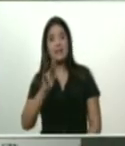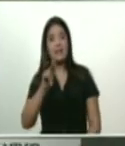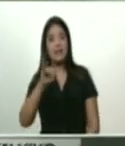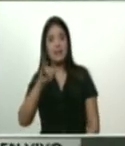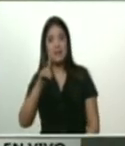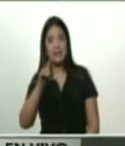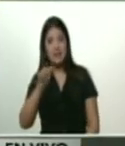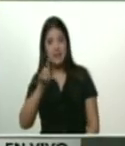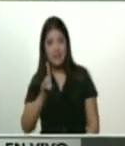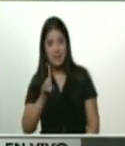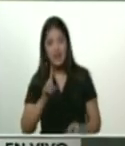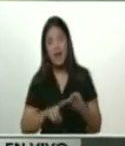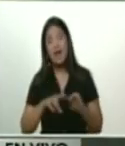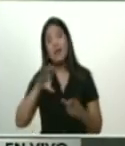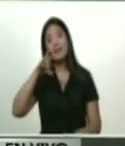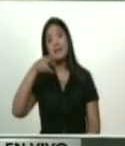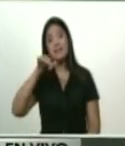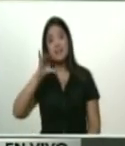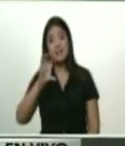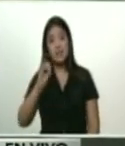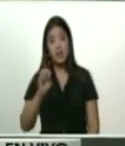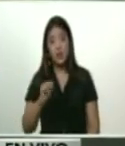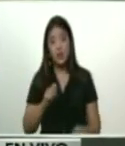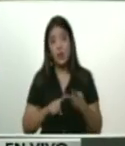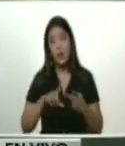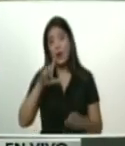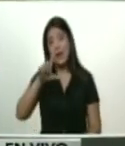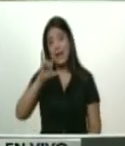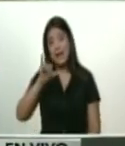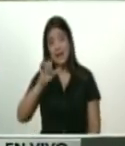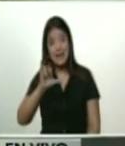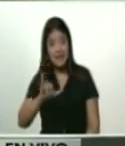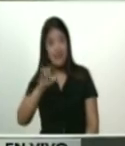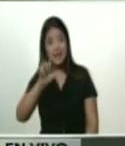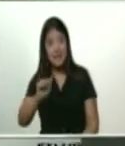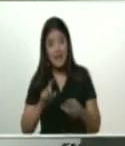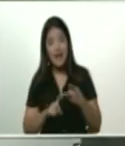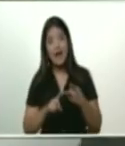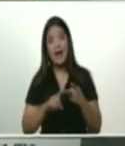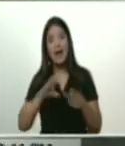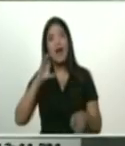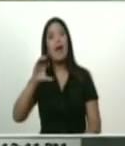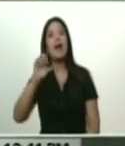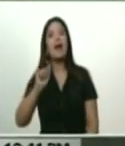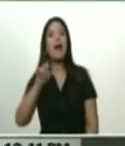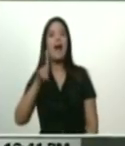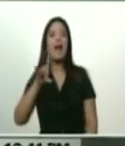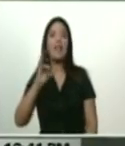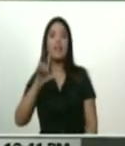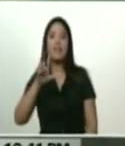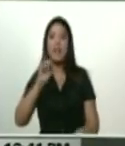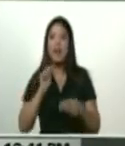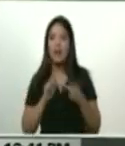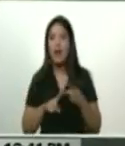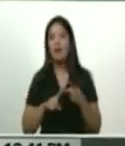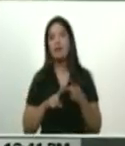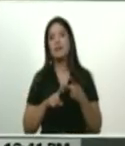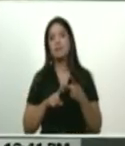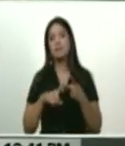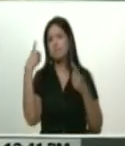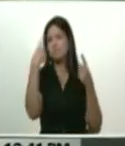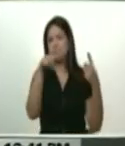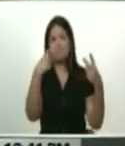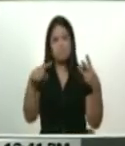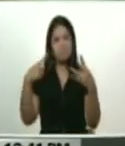Séptima Bohemia, Los Chicos del Can, Lilia Vera, Los Cadillac, Los Satélites de Venezuela, Roberto Antonio, Reina